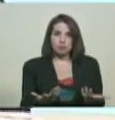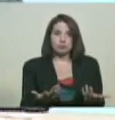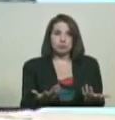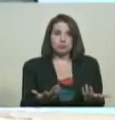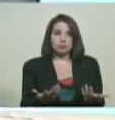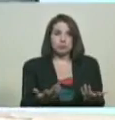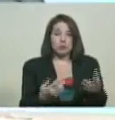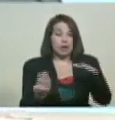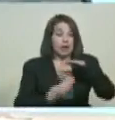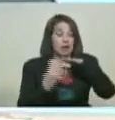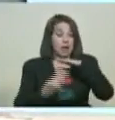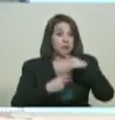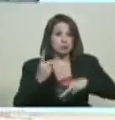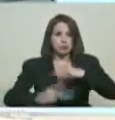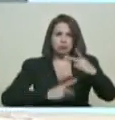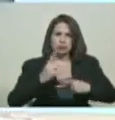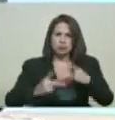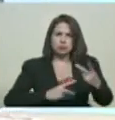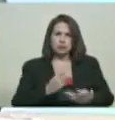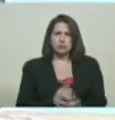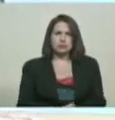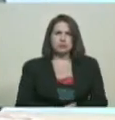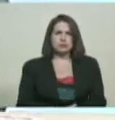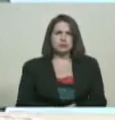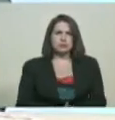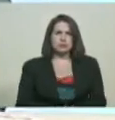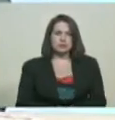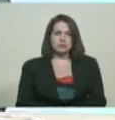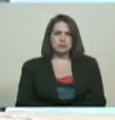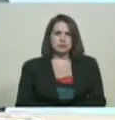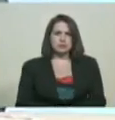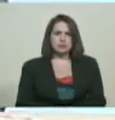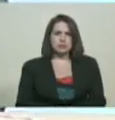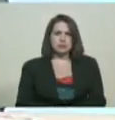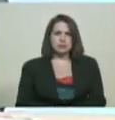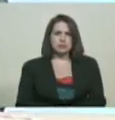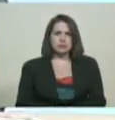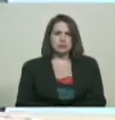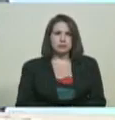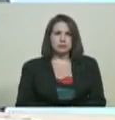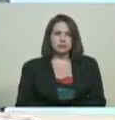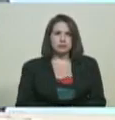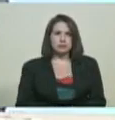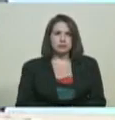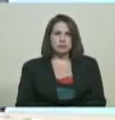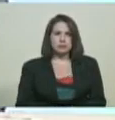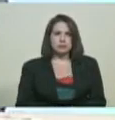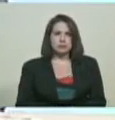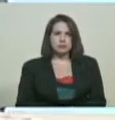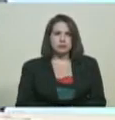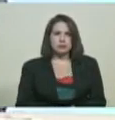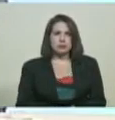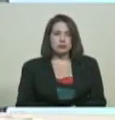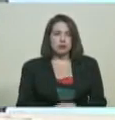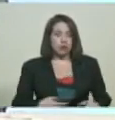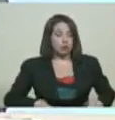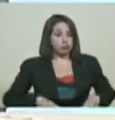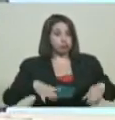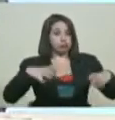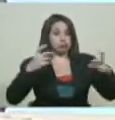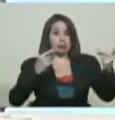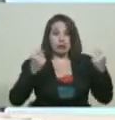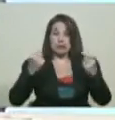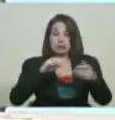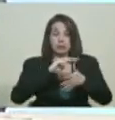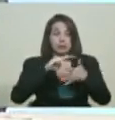de las bases productivas del nuevo modelo venezolano la creación de riqueza material la satisfacción de las necesidades